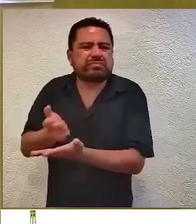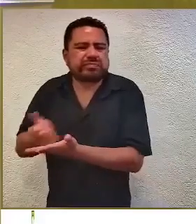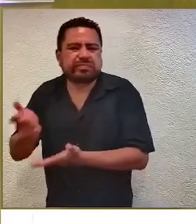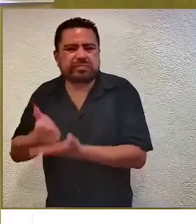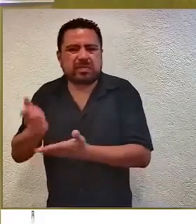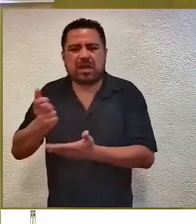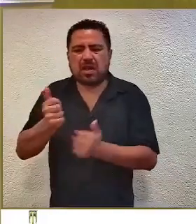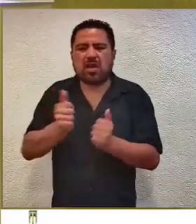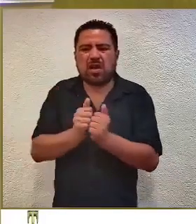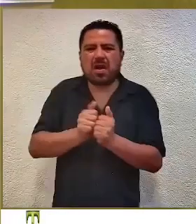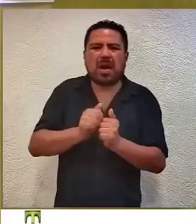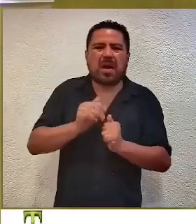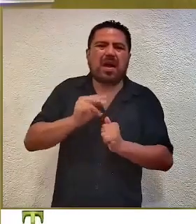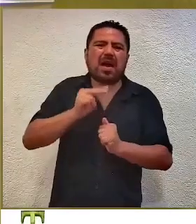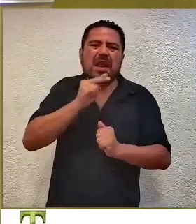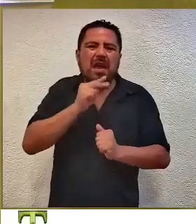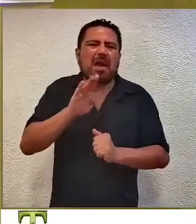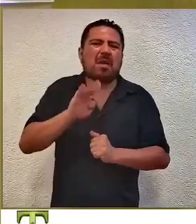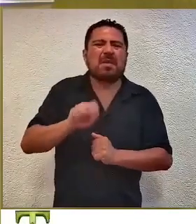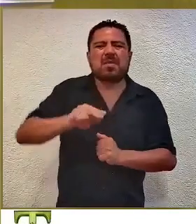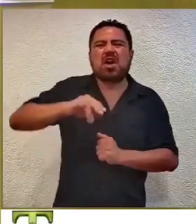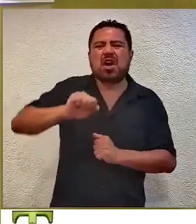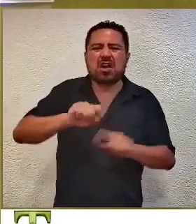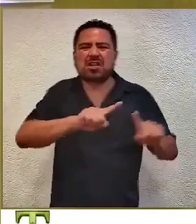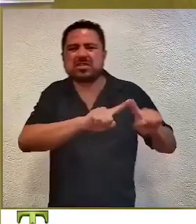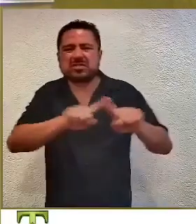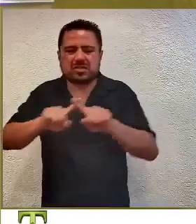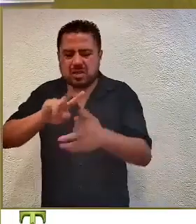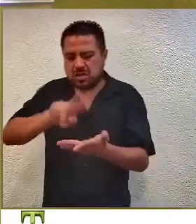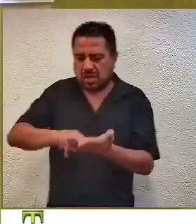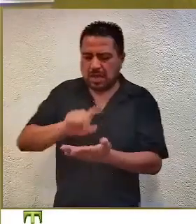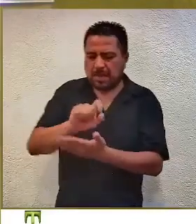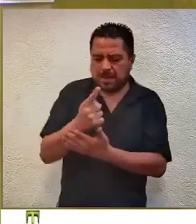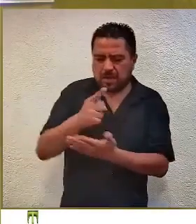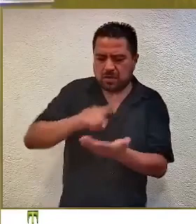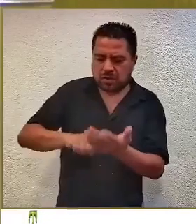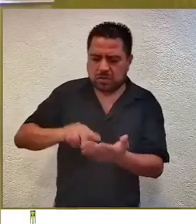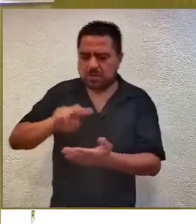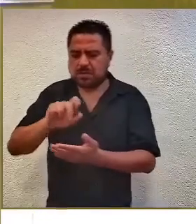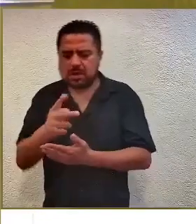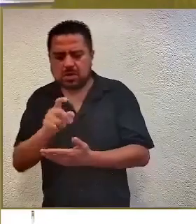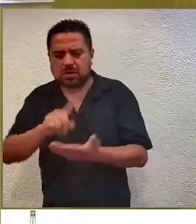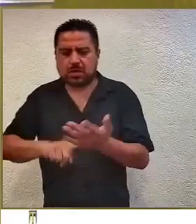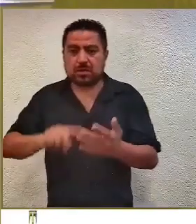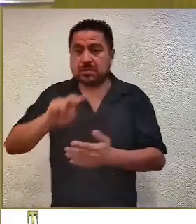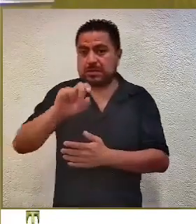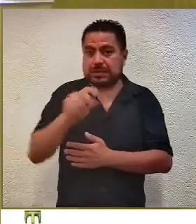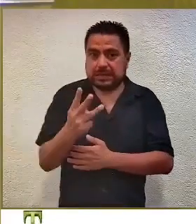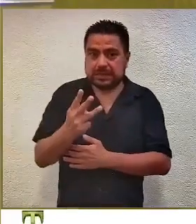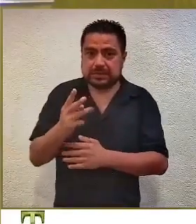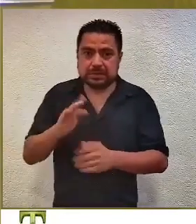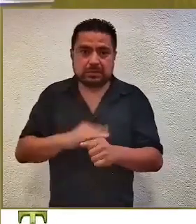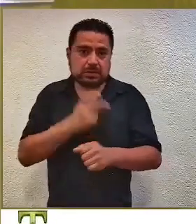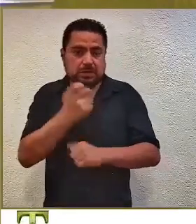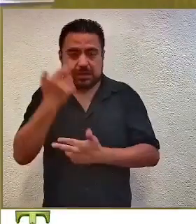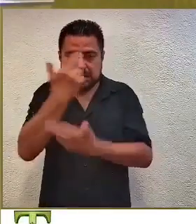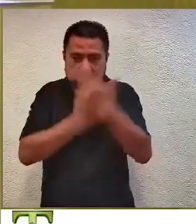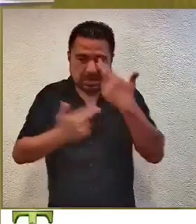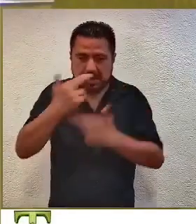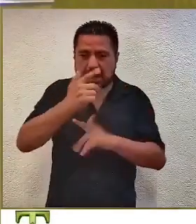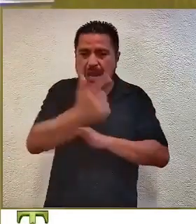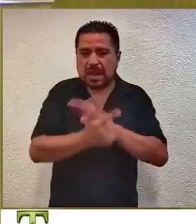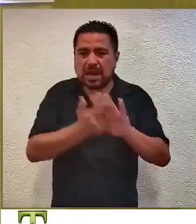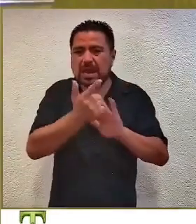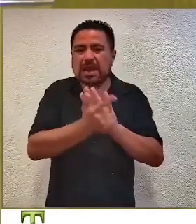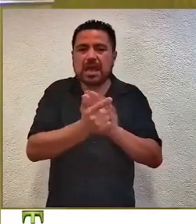la compensación de los ejercicios fiscales 2021, 2022 y 2023, ello porque de la revisión exhaustiva de la Ley de